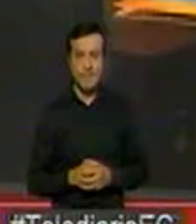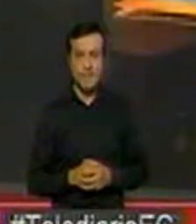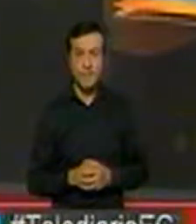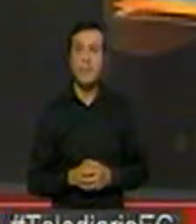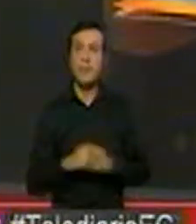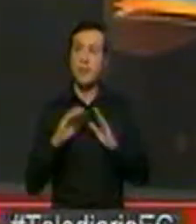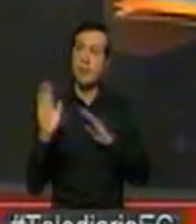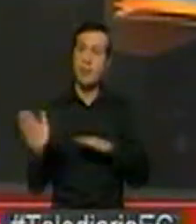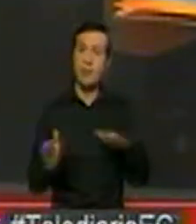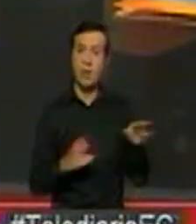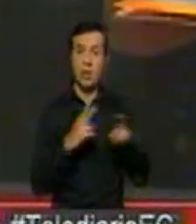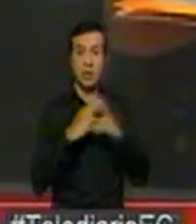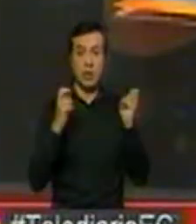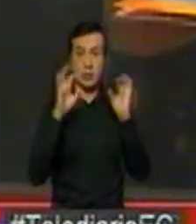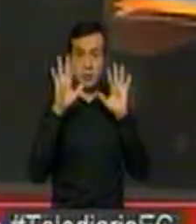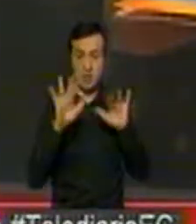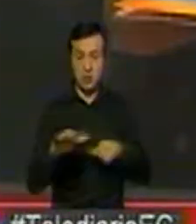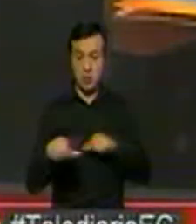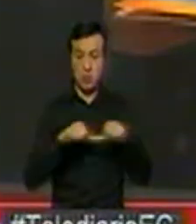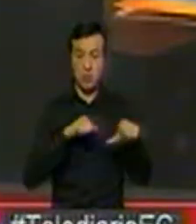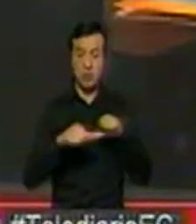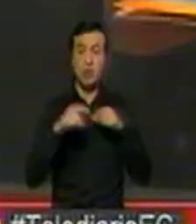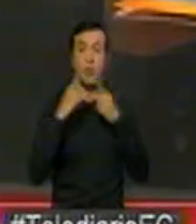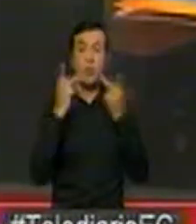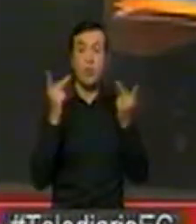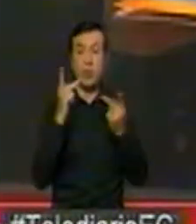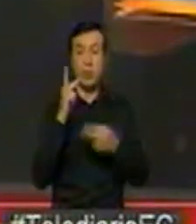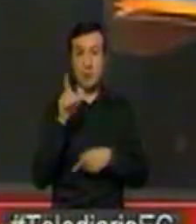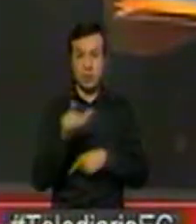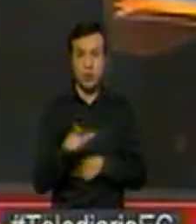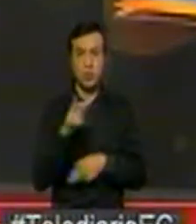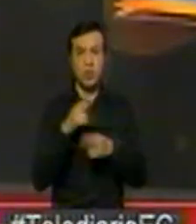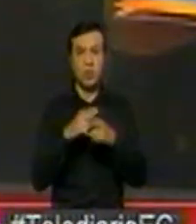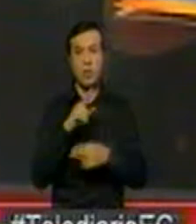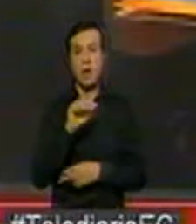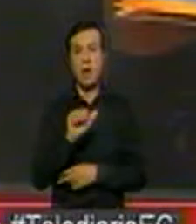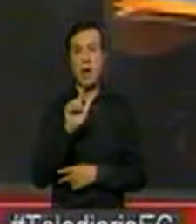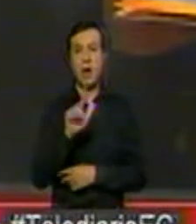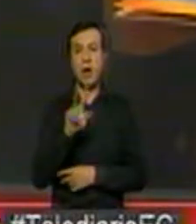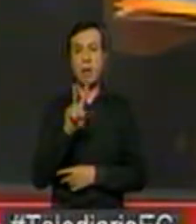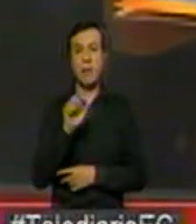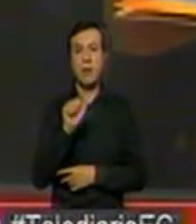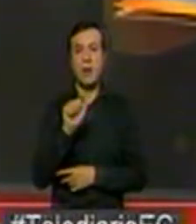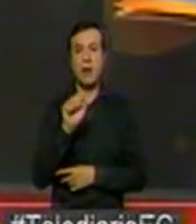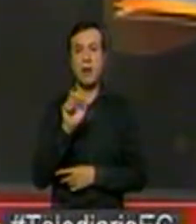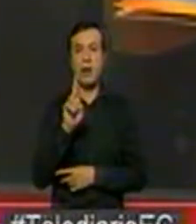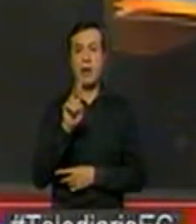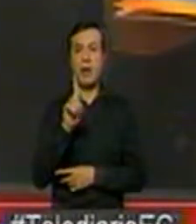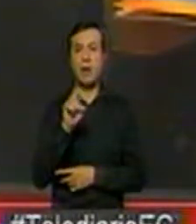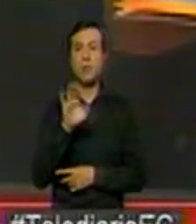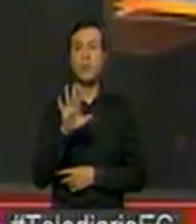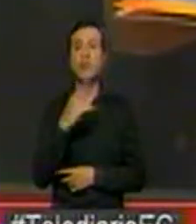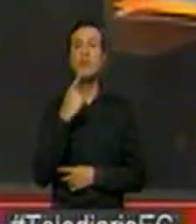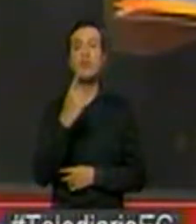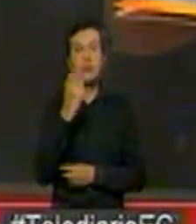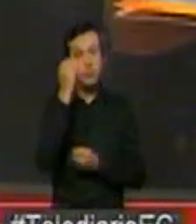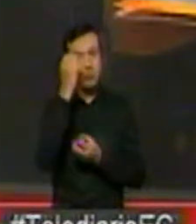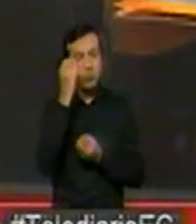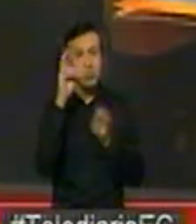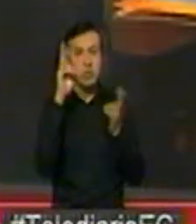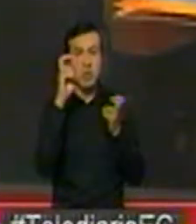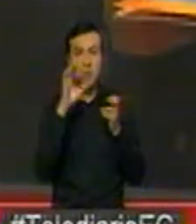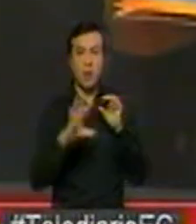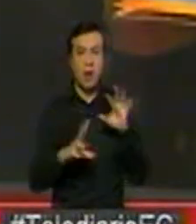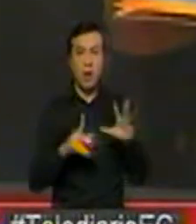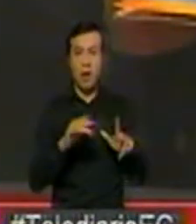En otros temas, el exsecretario de la Administración Pública, Vinicio Alvarado, amplió su versión en el denominado caso Sobornos